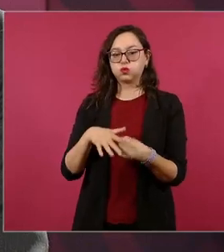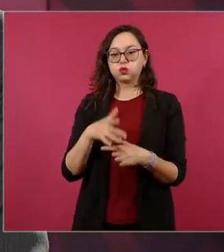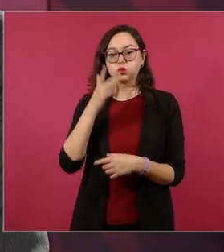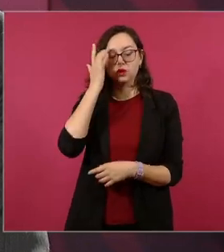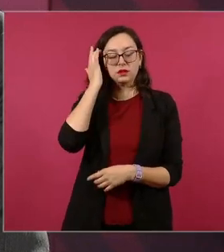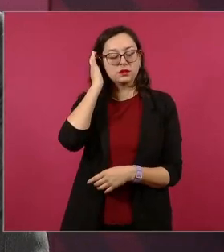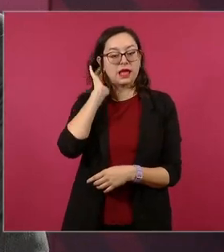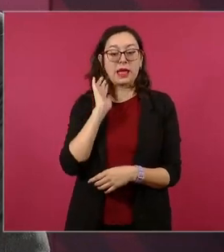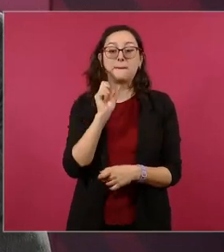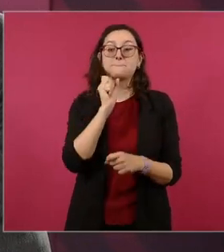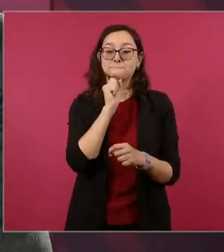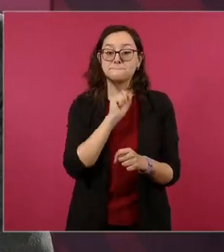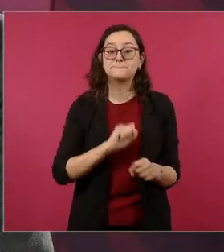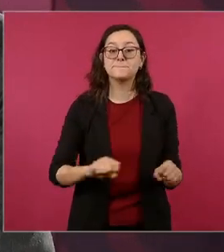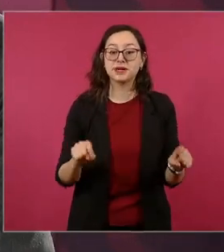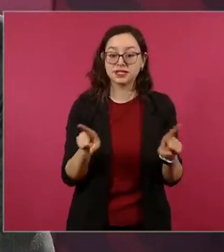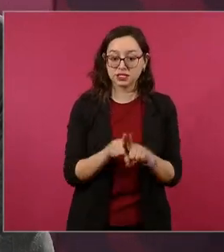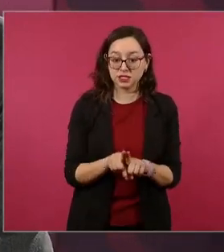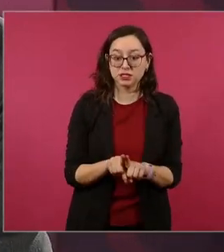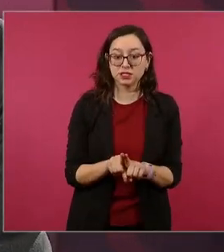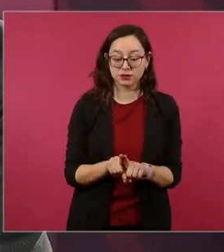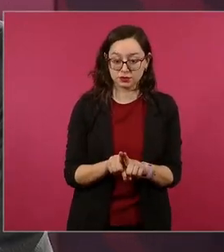quedó de manifiesto